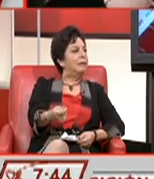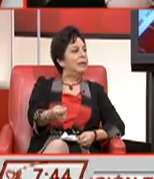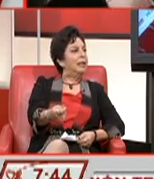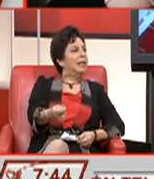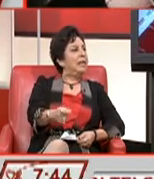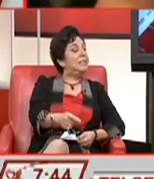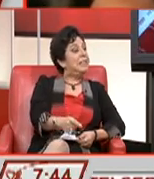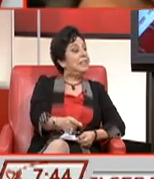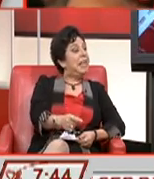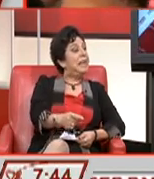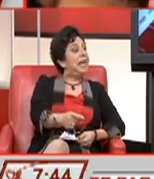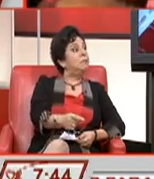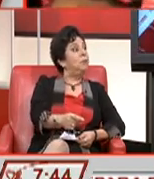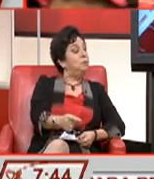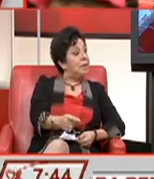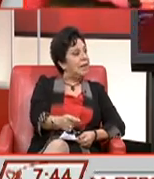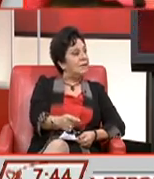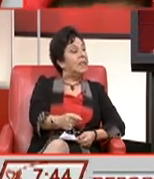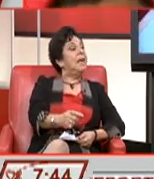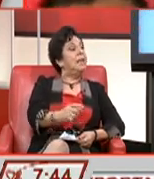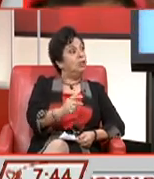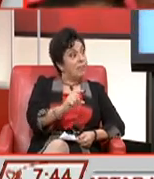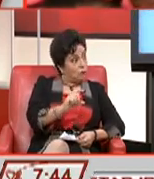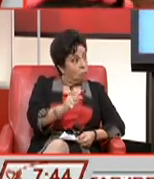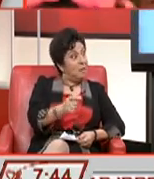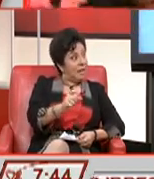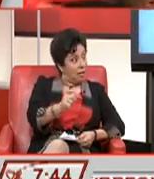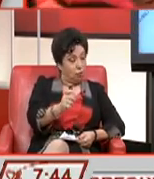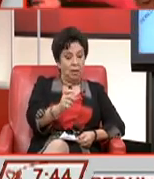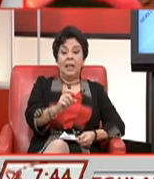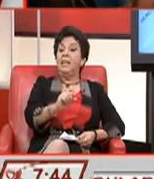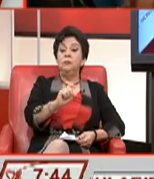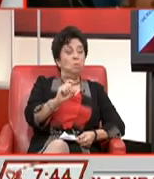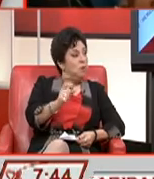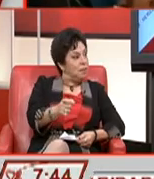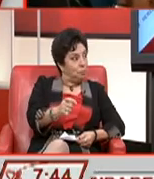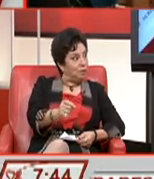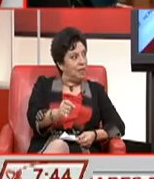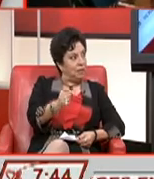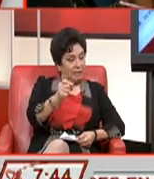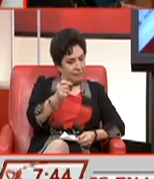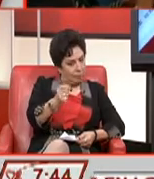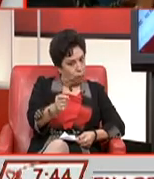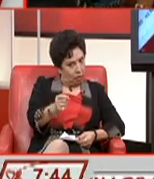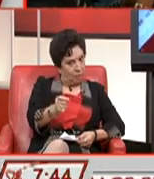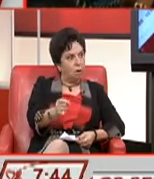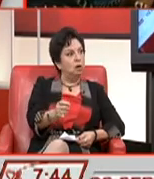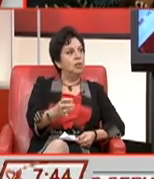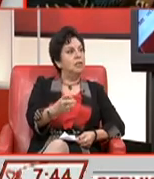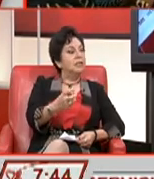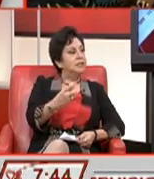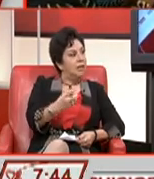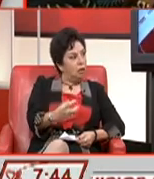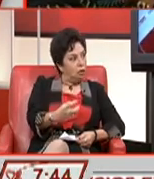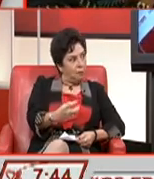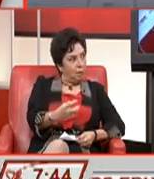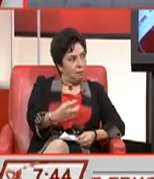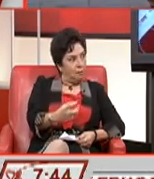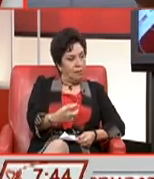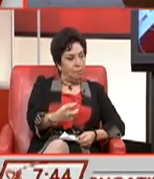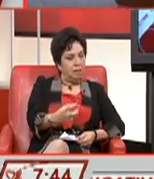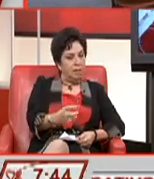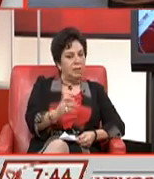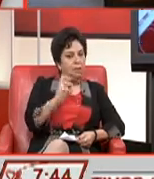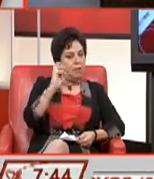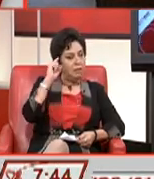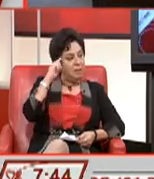raya, que les quitan las propinas. Entonces es combinado. Es muy importante tener tu trabajo, ser